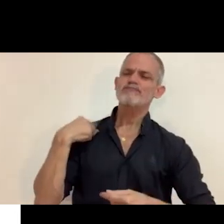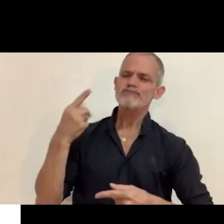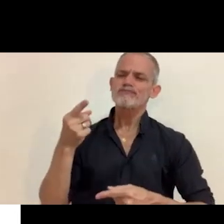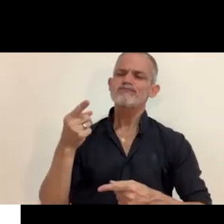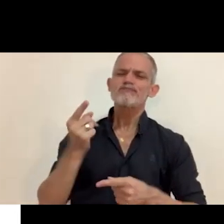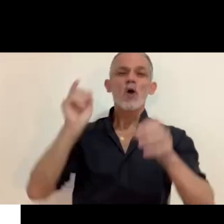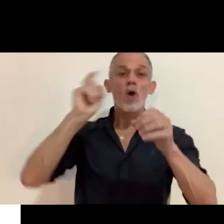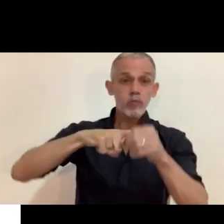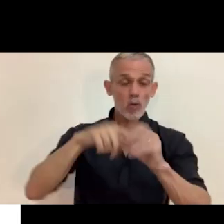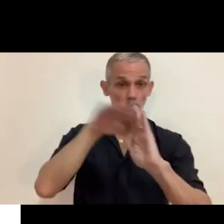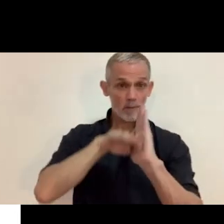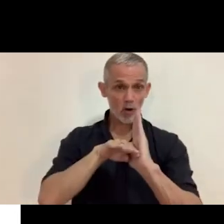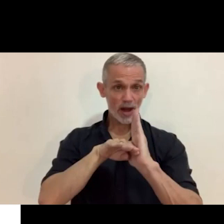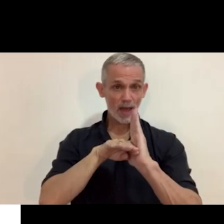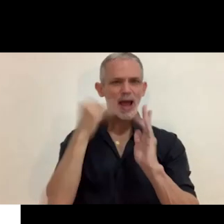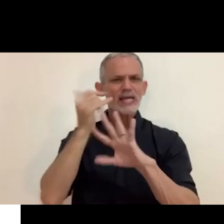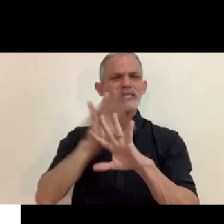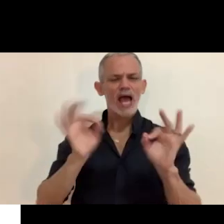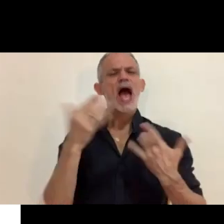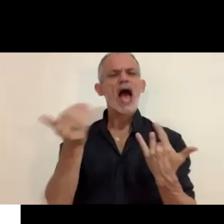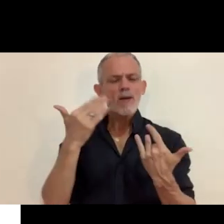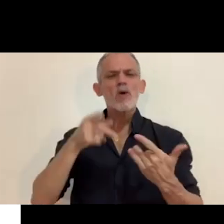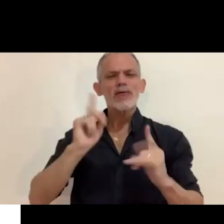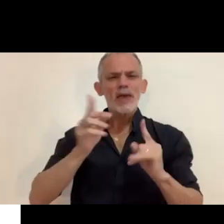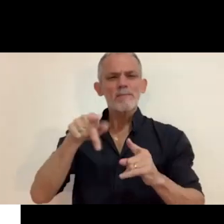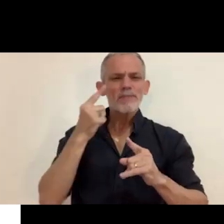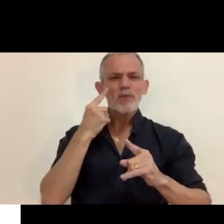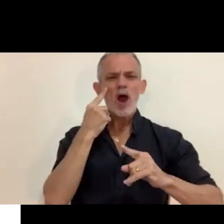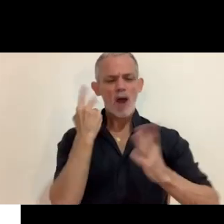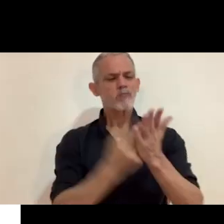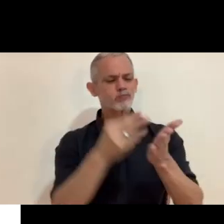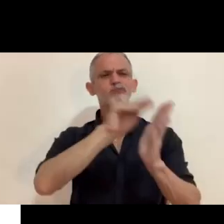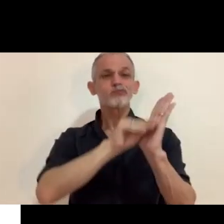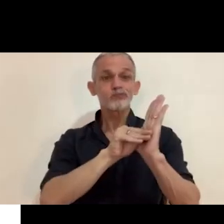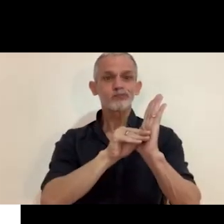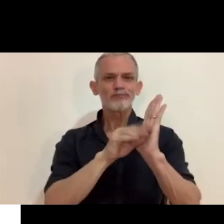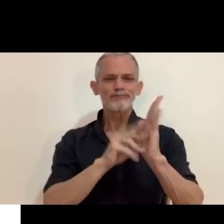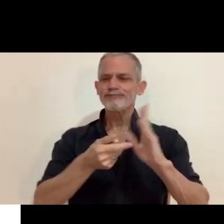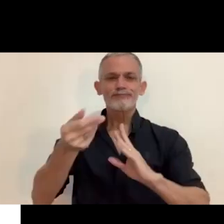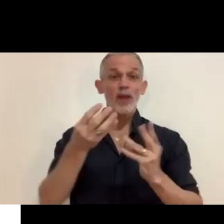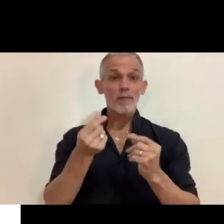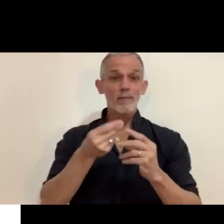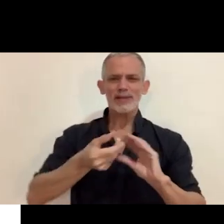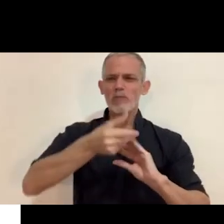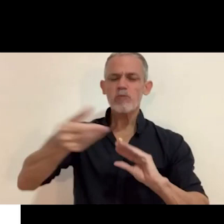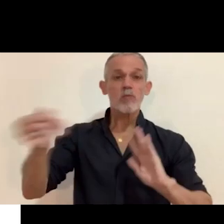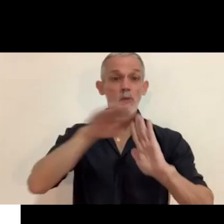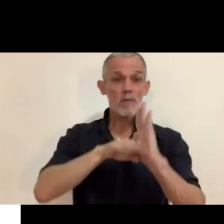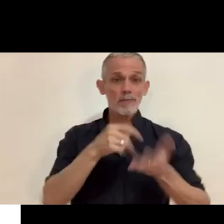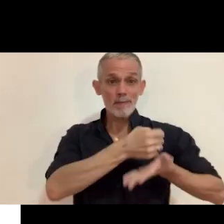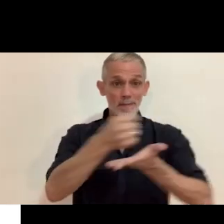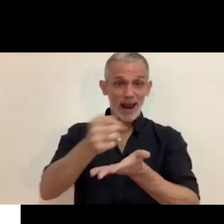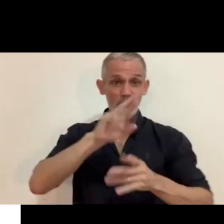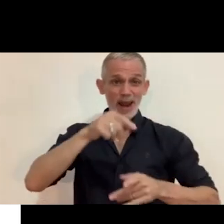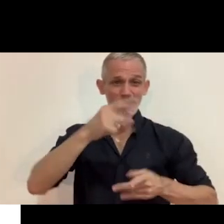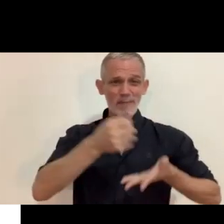programa, podrá imputar, podrá reconocer la asignación dineraria de los programas sociales